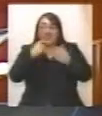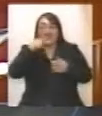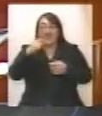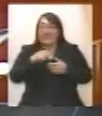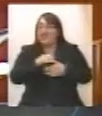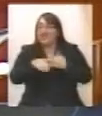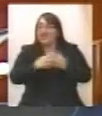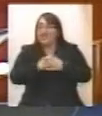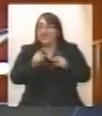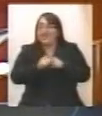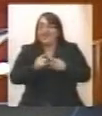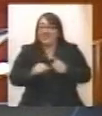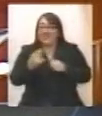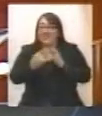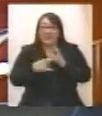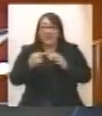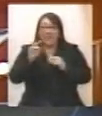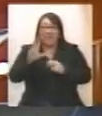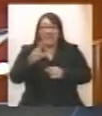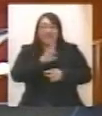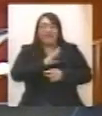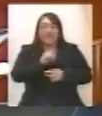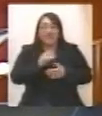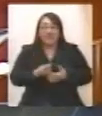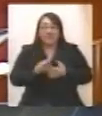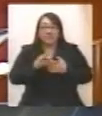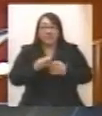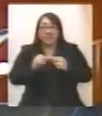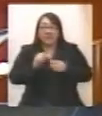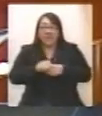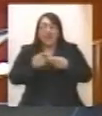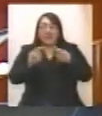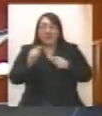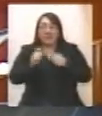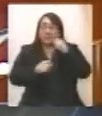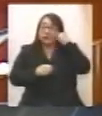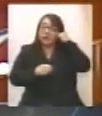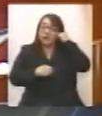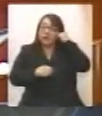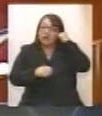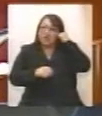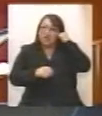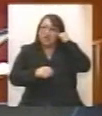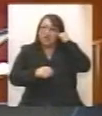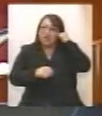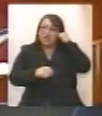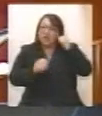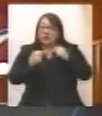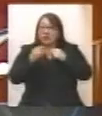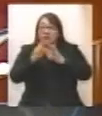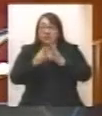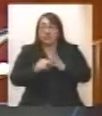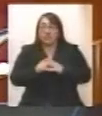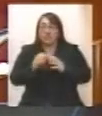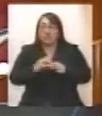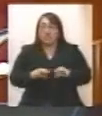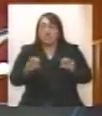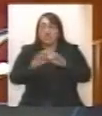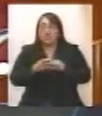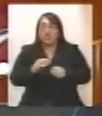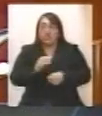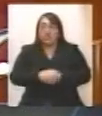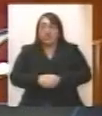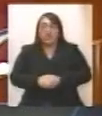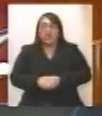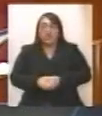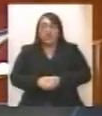para la creación de 3 fiscalías especializadas en trata de personas para las regiones de mayor incidencia, como